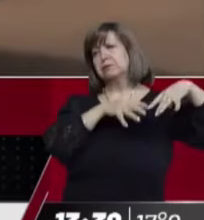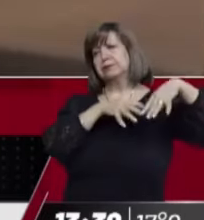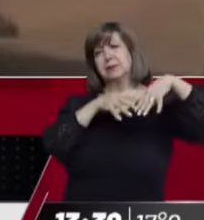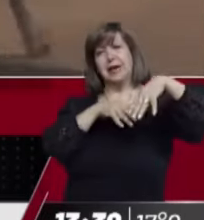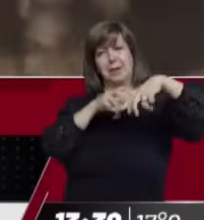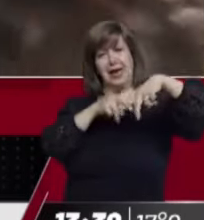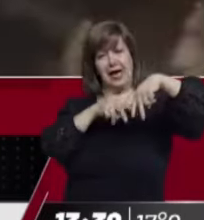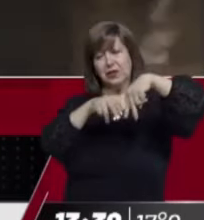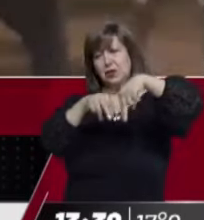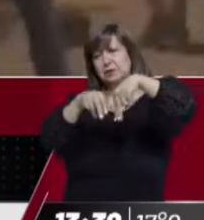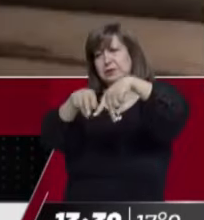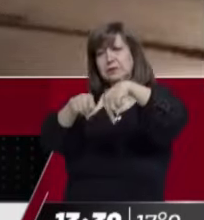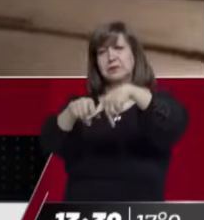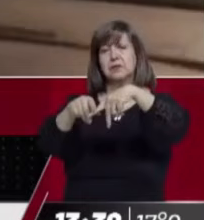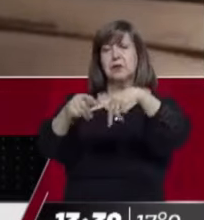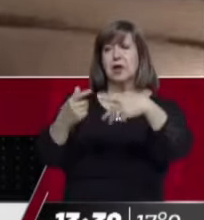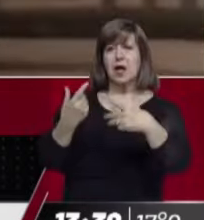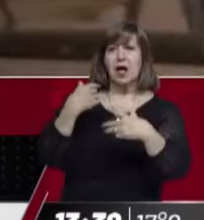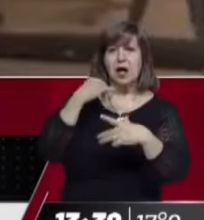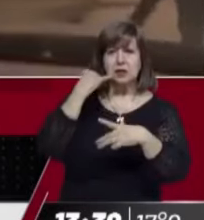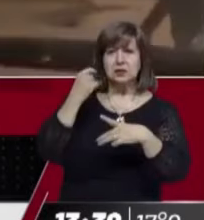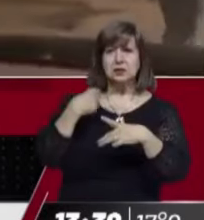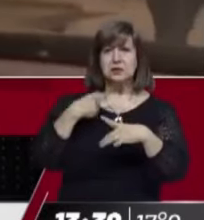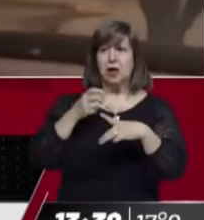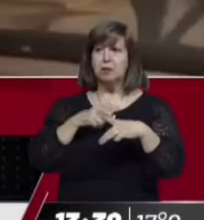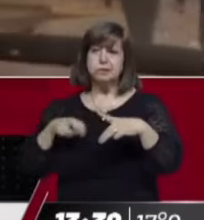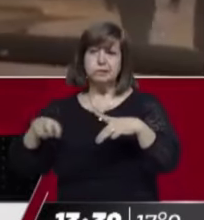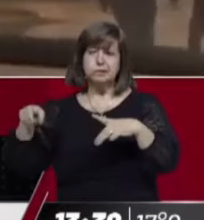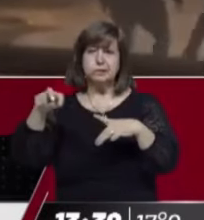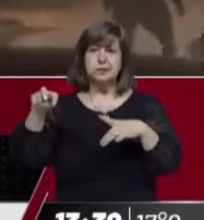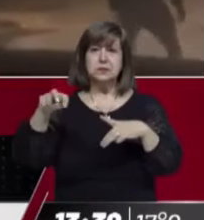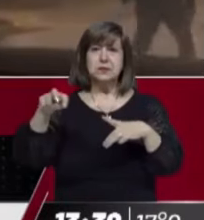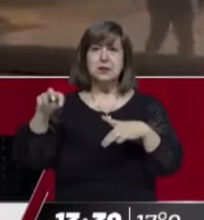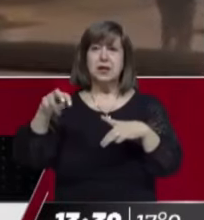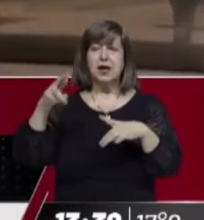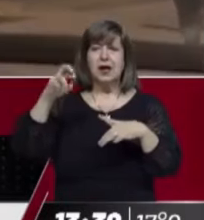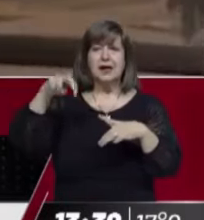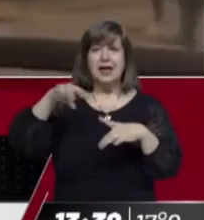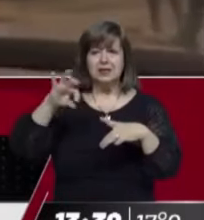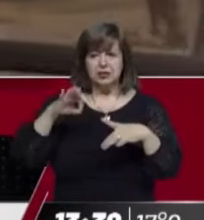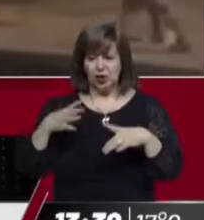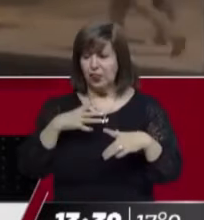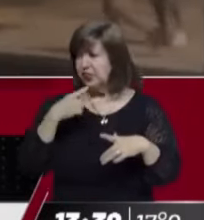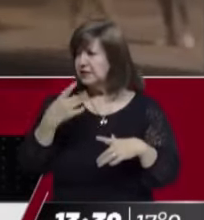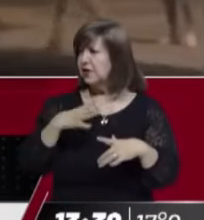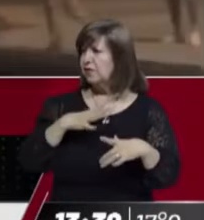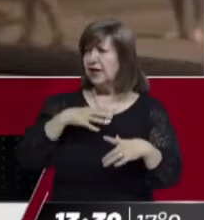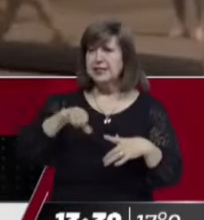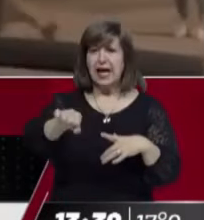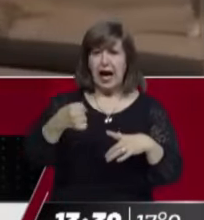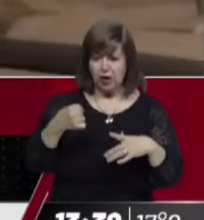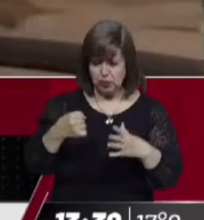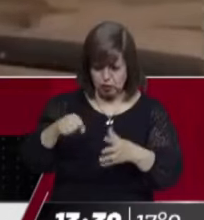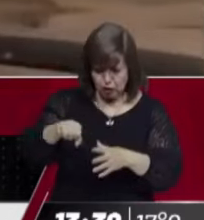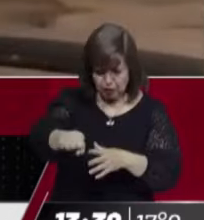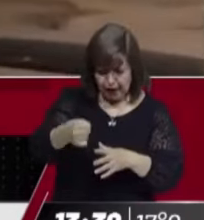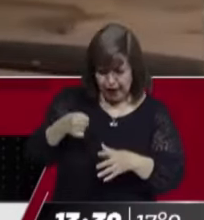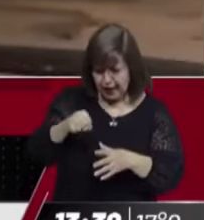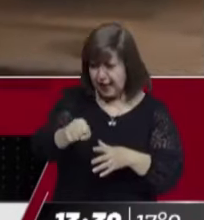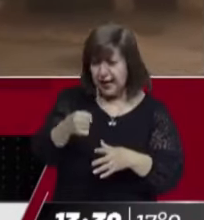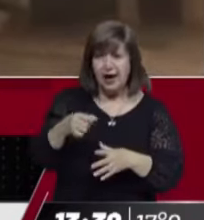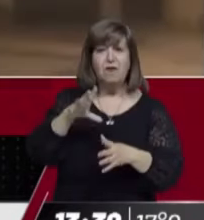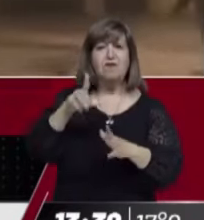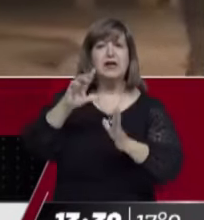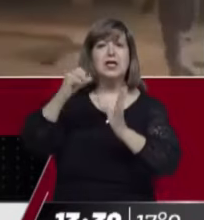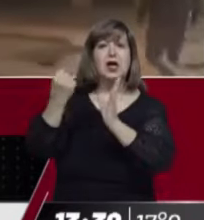Eh mi vecina se está por subir por la puerta del acompañante y mi reno no tiene la manija No puedo abrir Cómo que no tiene si la había arreglado ha